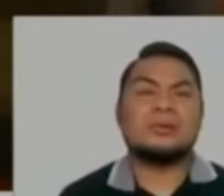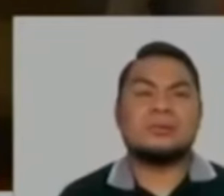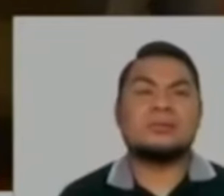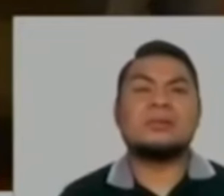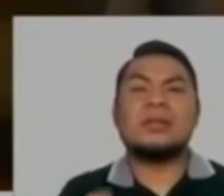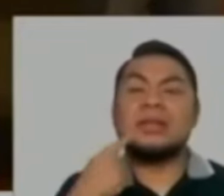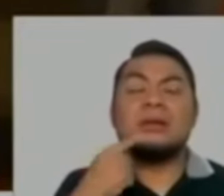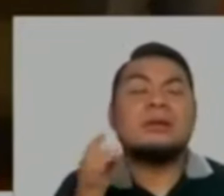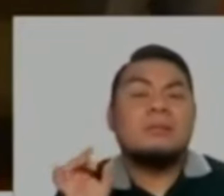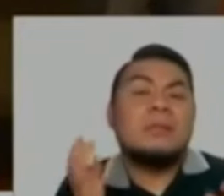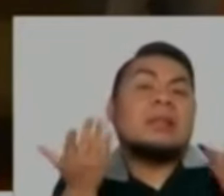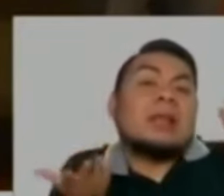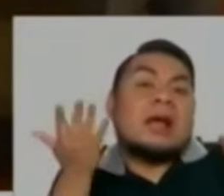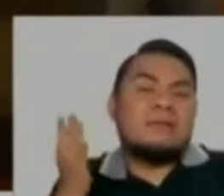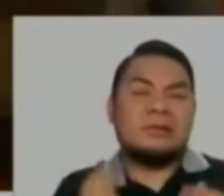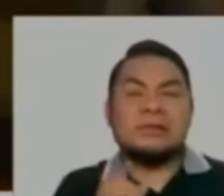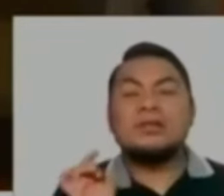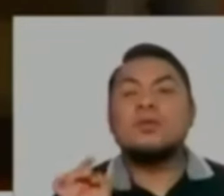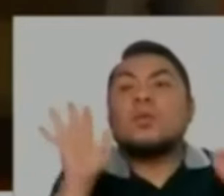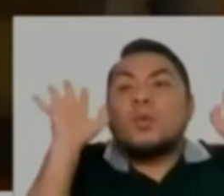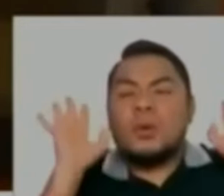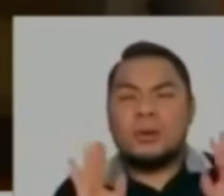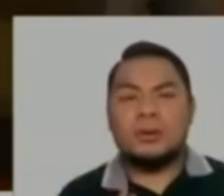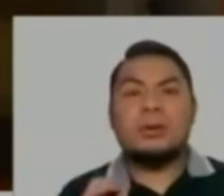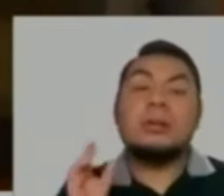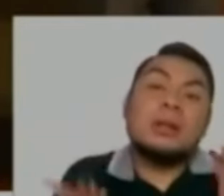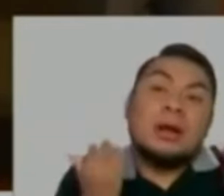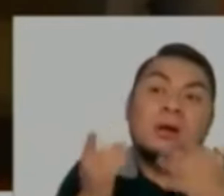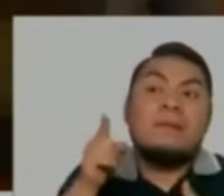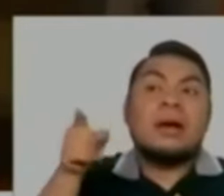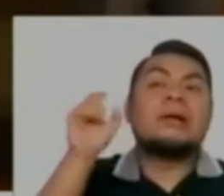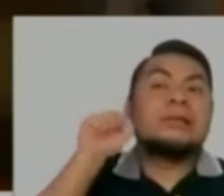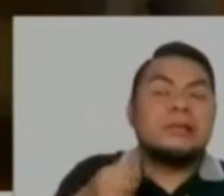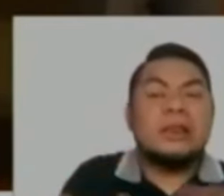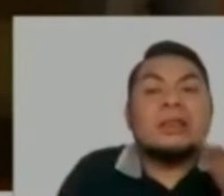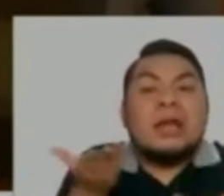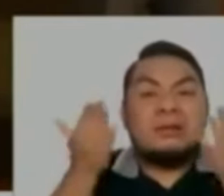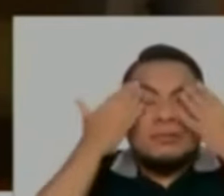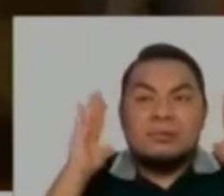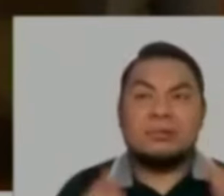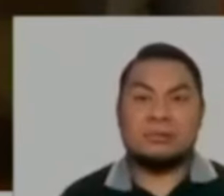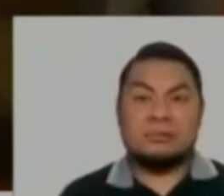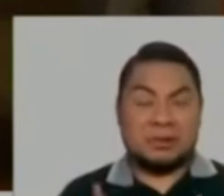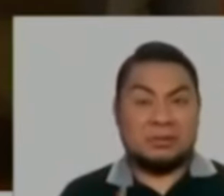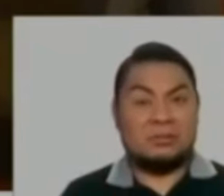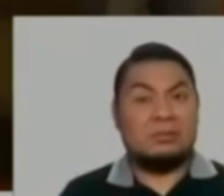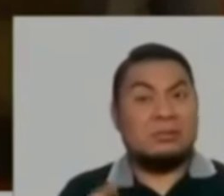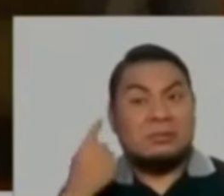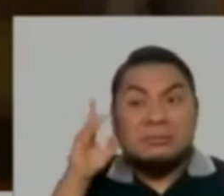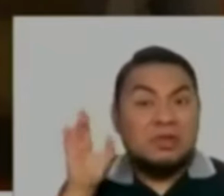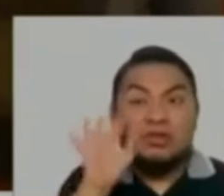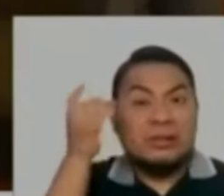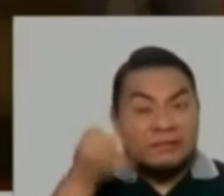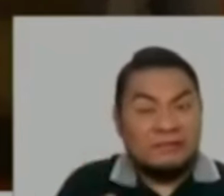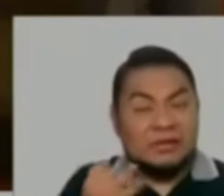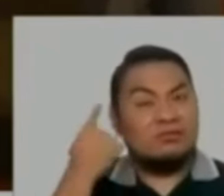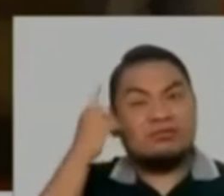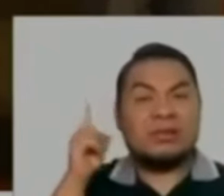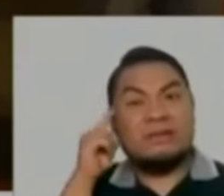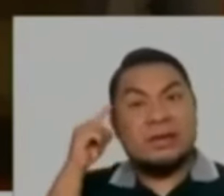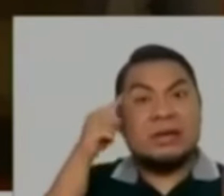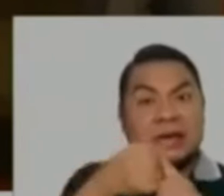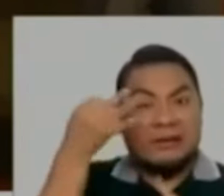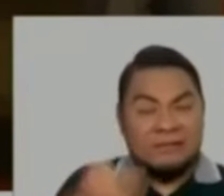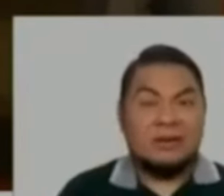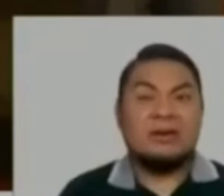habría, sería, podría, para esconder su verdadero objetivo de legitimar